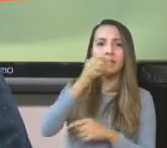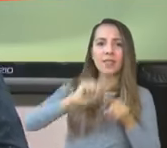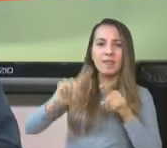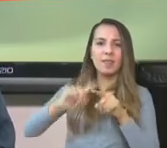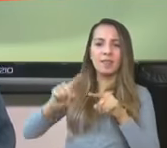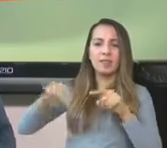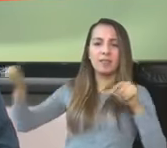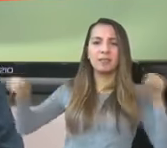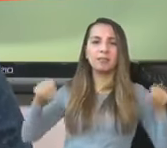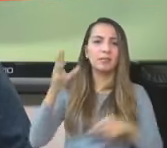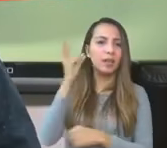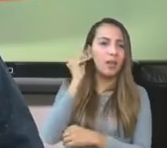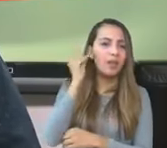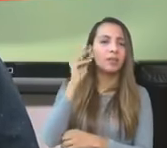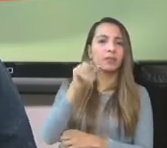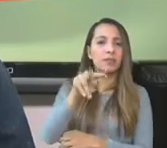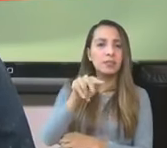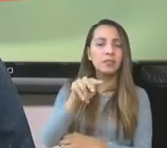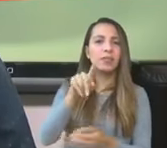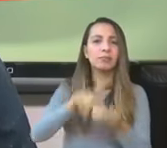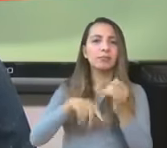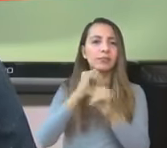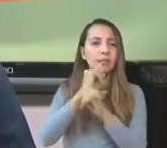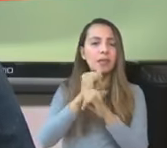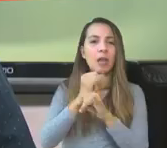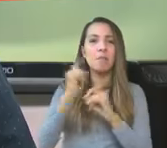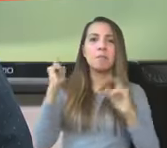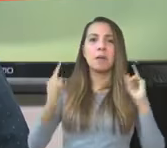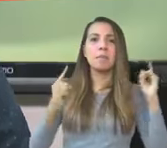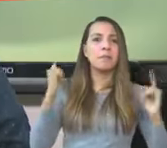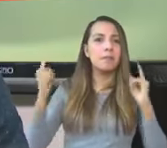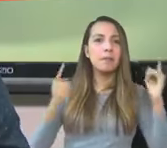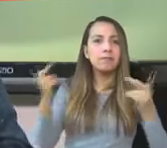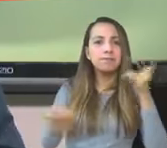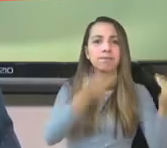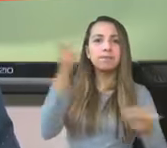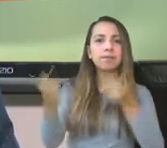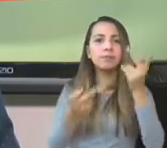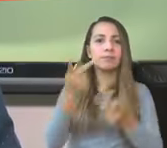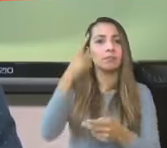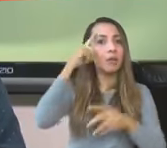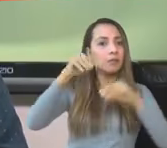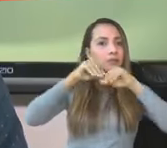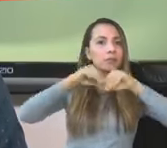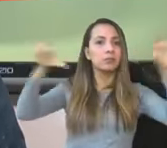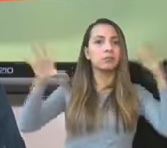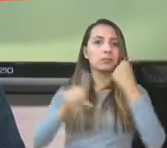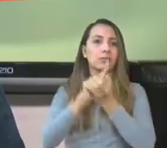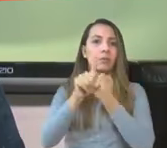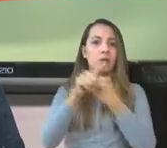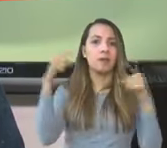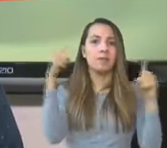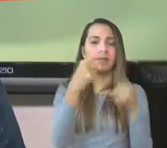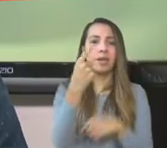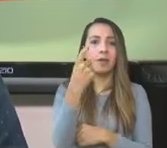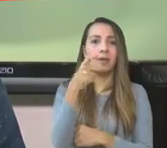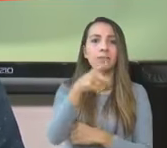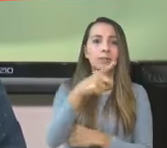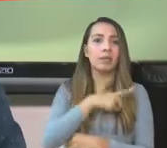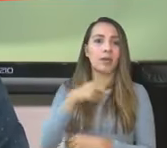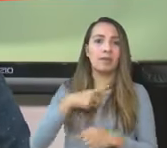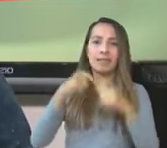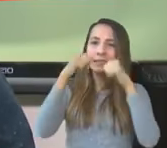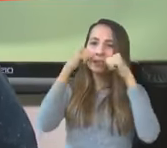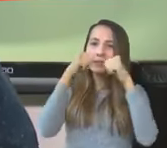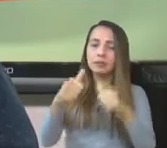de radio, de televisión, de redes sociales, para dar a conocer esta problemática que ponga atención. Hay